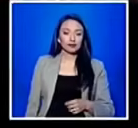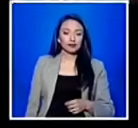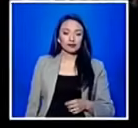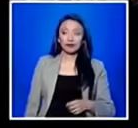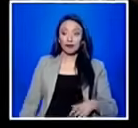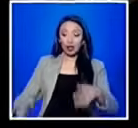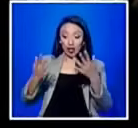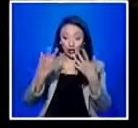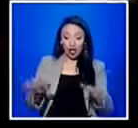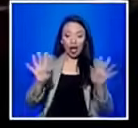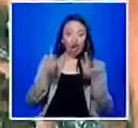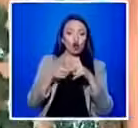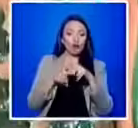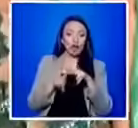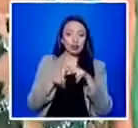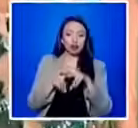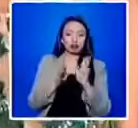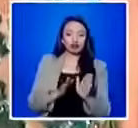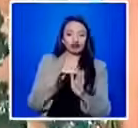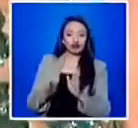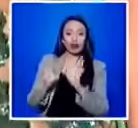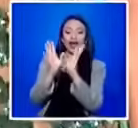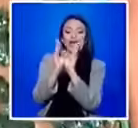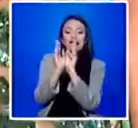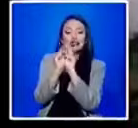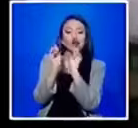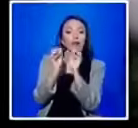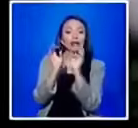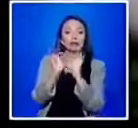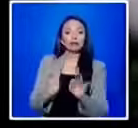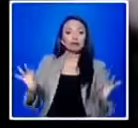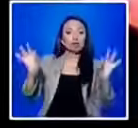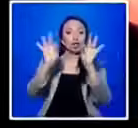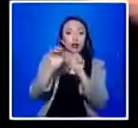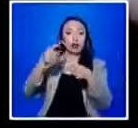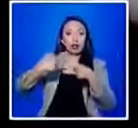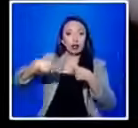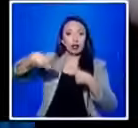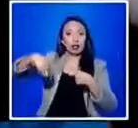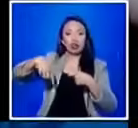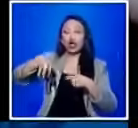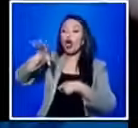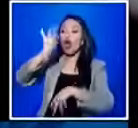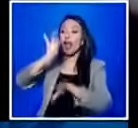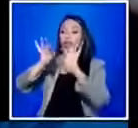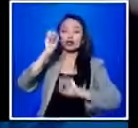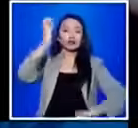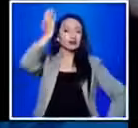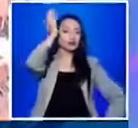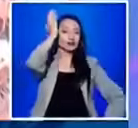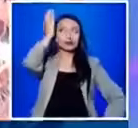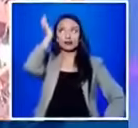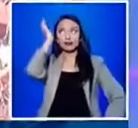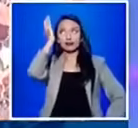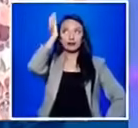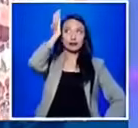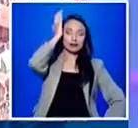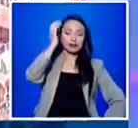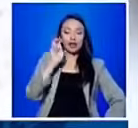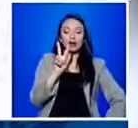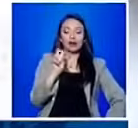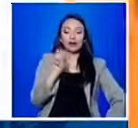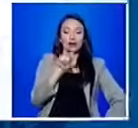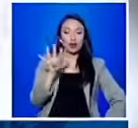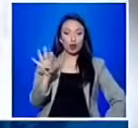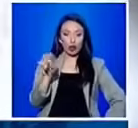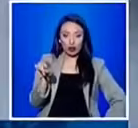Desde ya inician los preparativos para uno de los eventos más importantes de la ciudad, la elección Reina de San Francisco de Quito